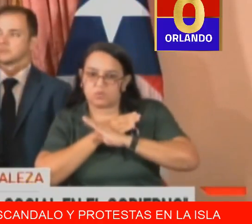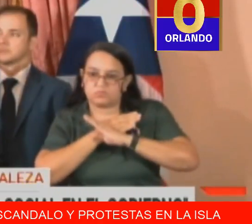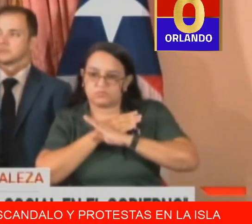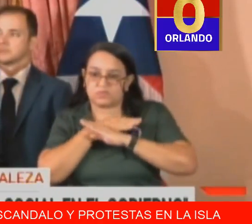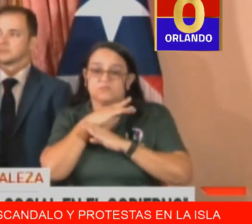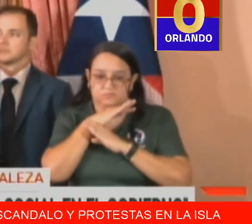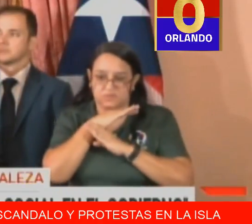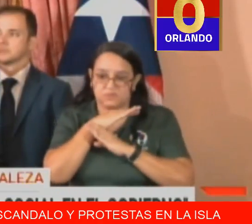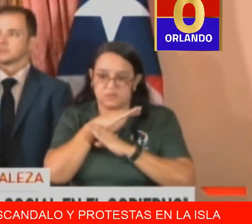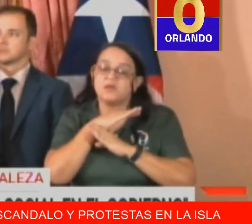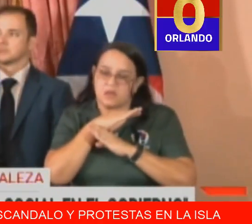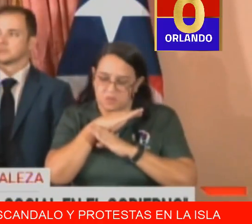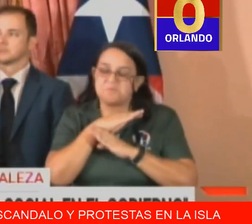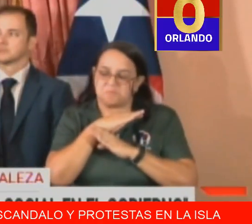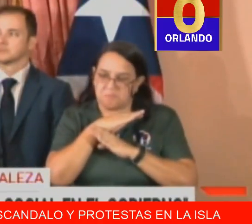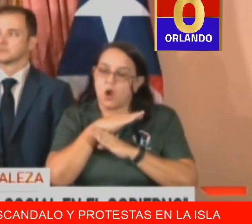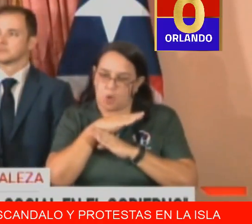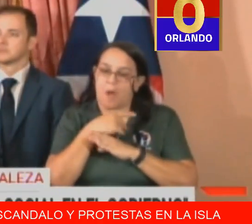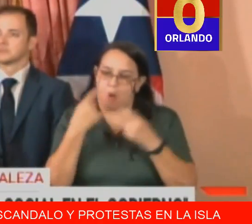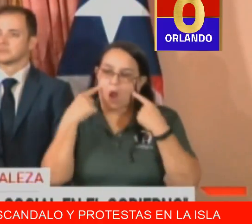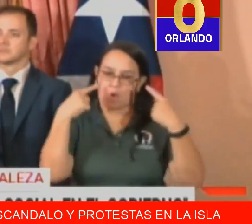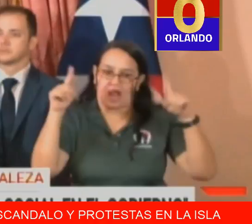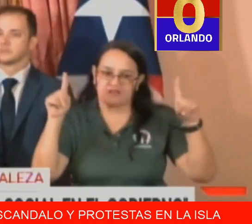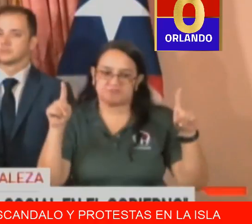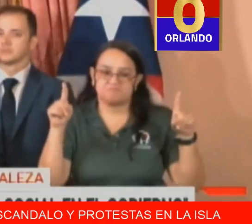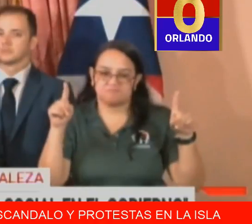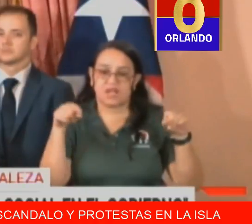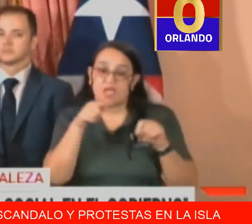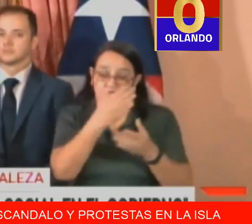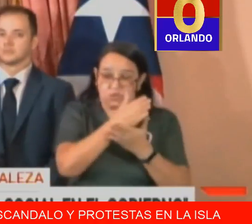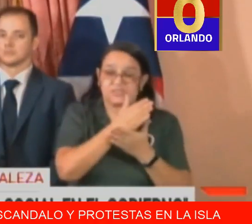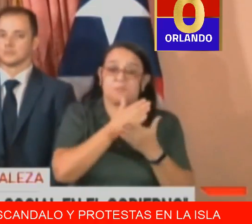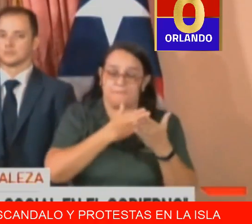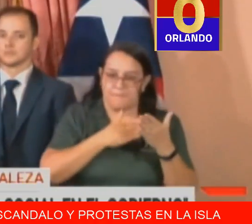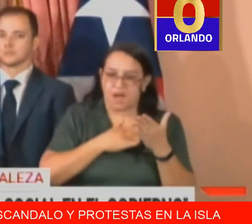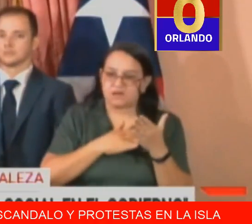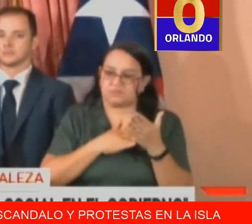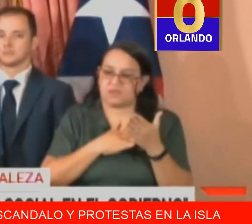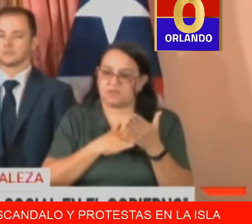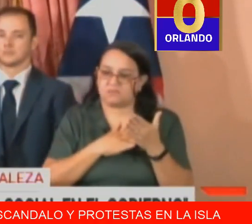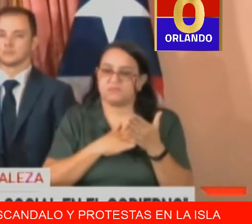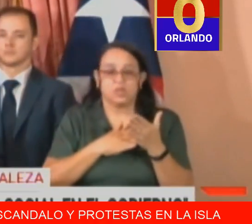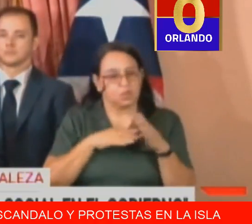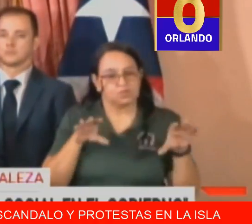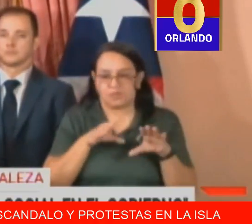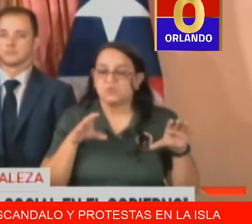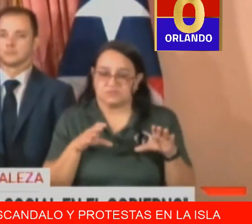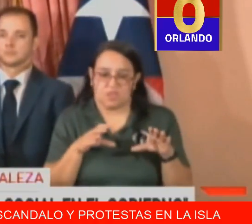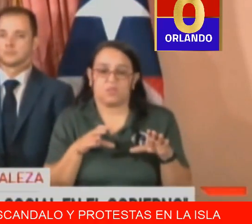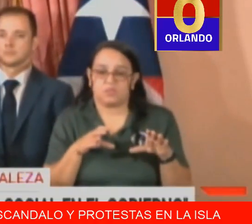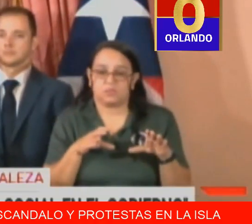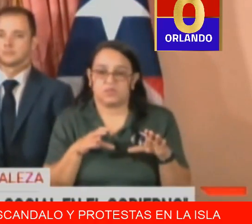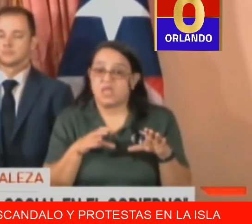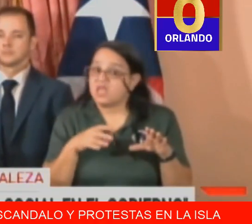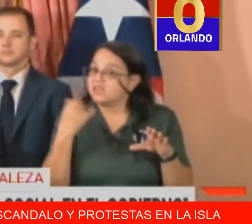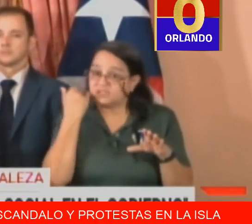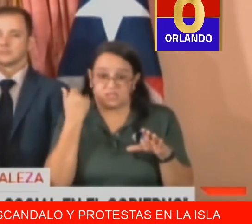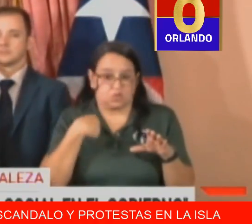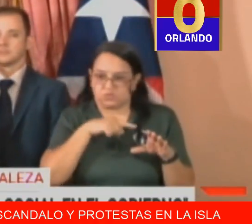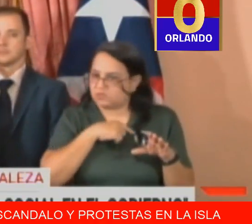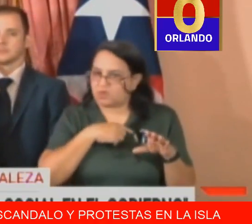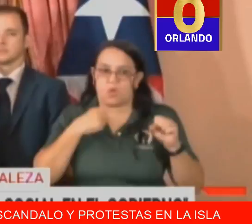encontrar. La va a encontrar. Y eso es parte de lo que esto conlleva. Si uno no batalla la corrupción,